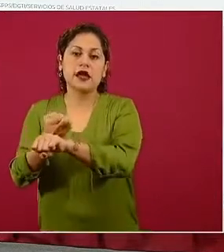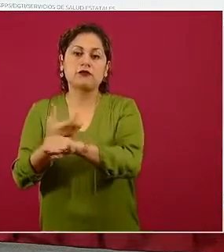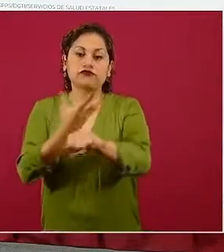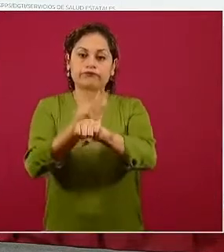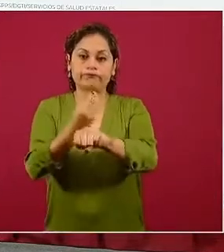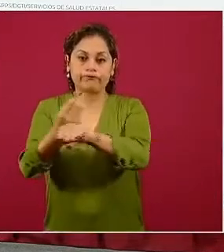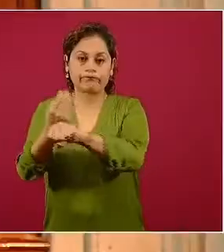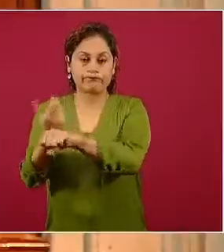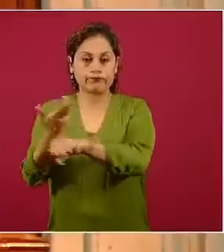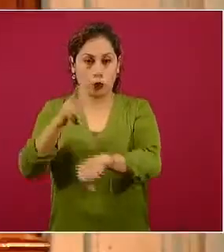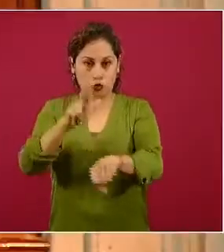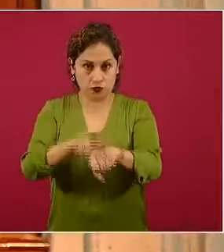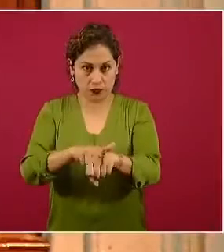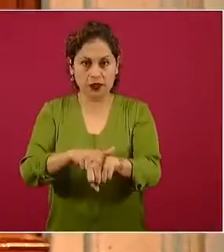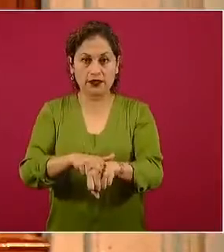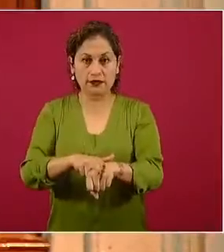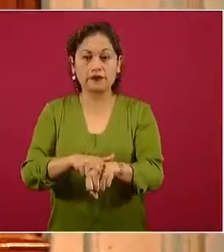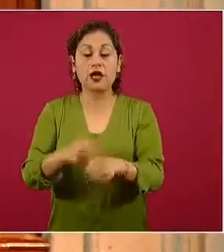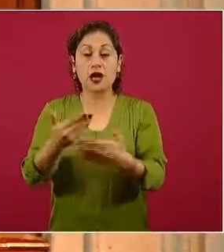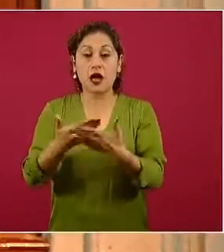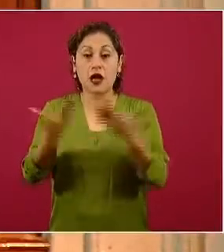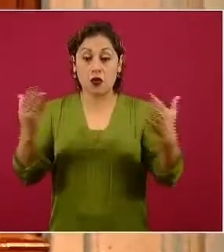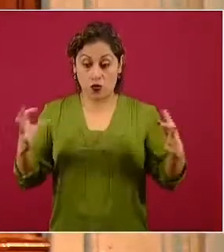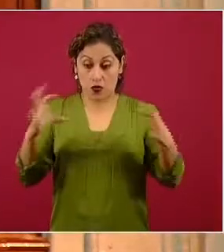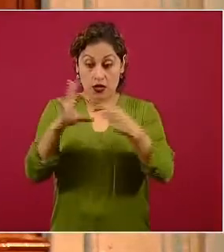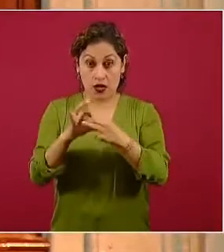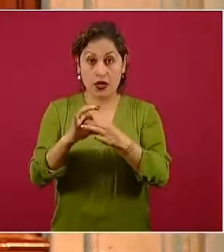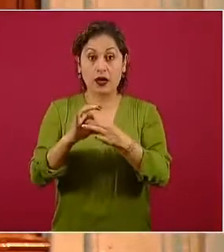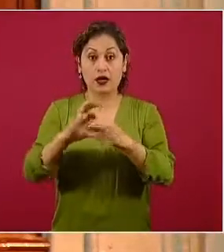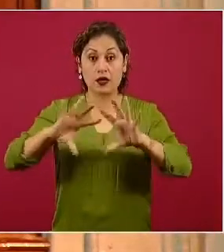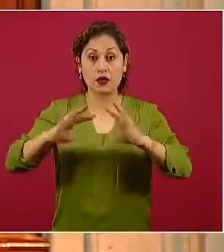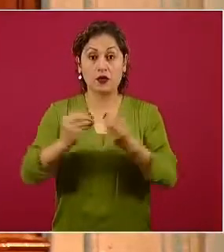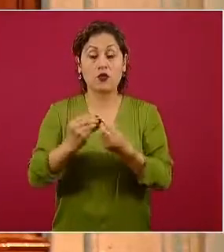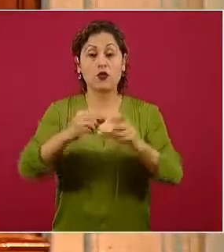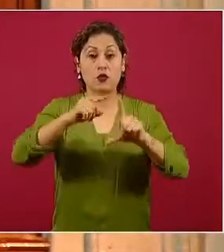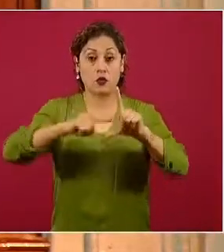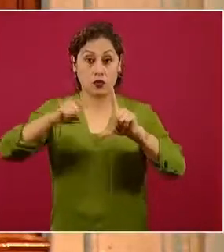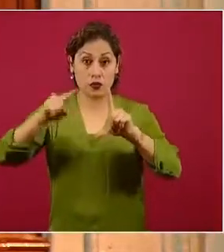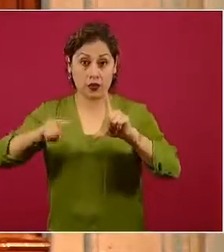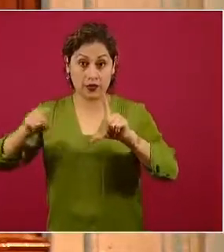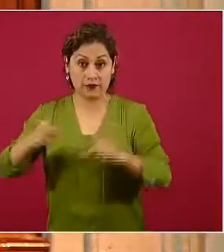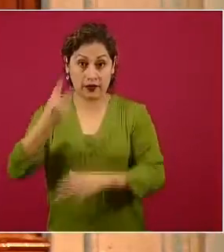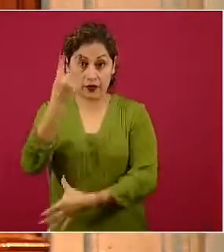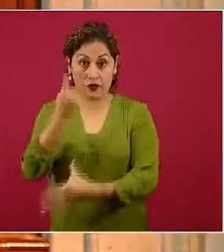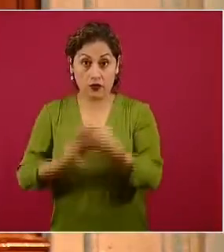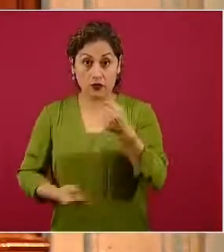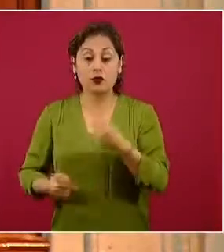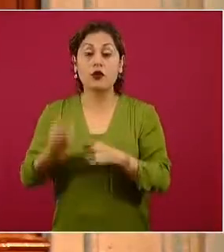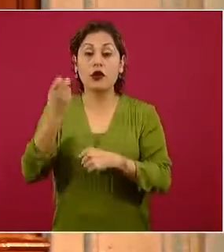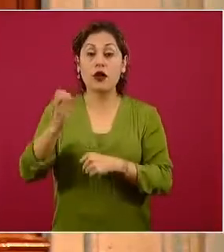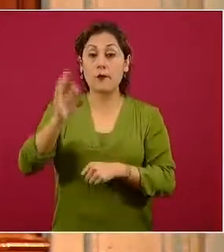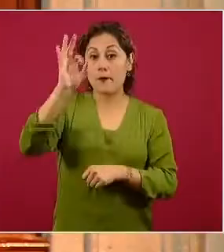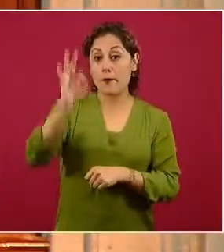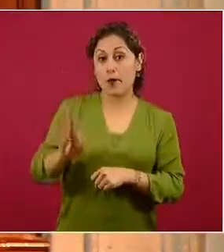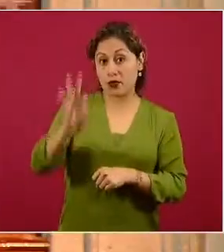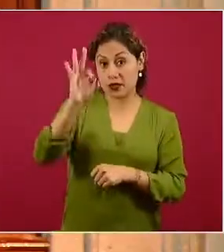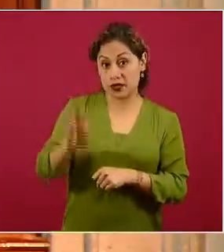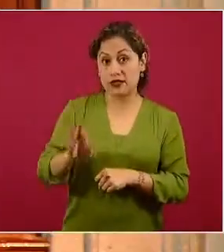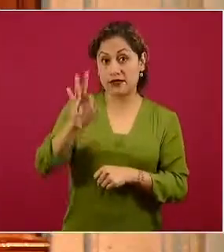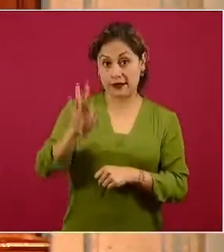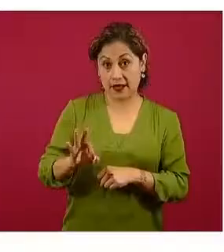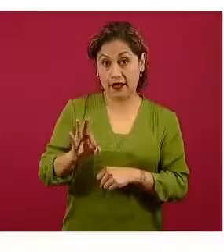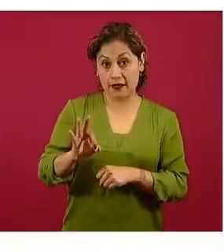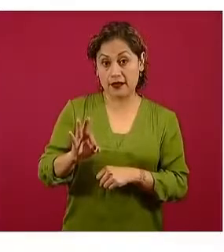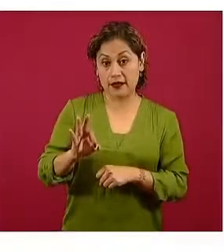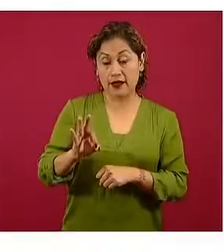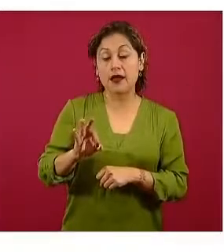estar ahora integrando los 2 gráficos, es decir, aquellos que nos presentan los porcentajes directos, y también en un momento más vamos a